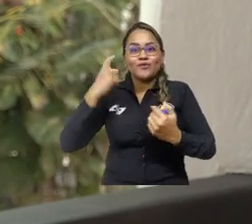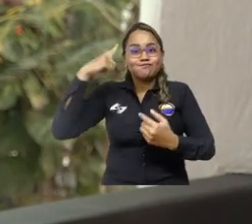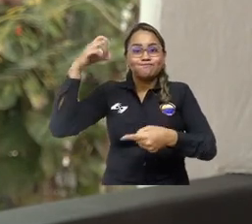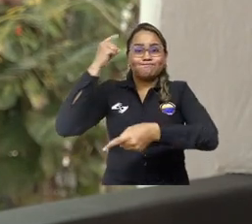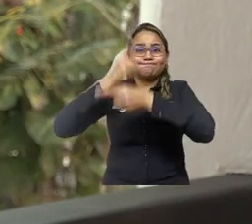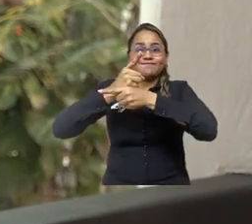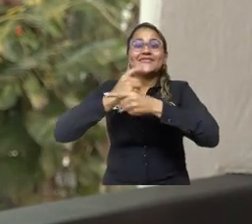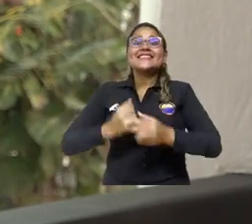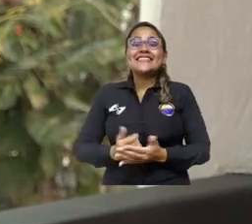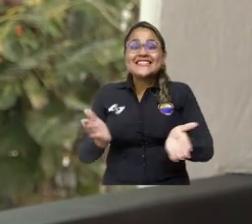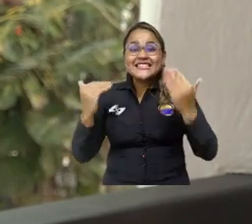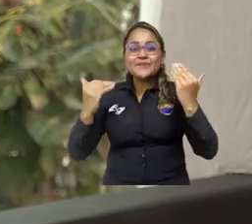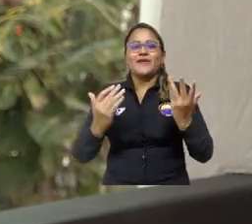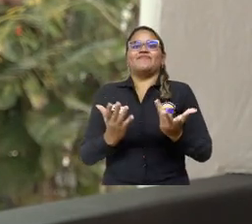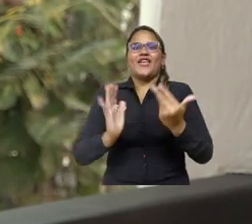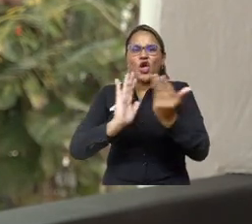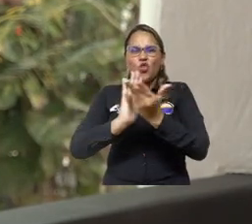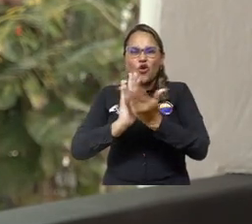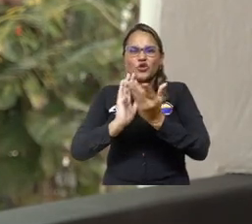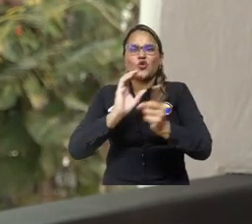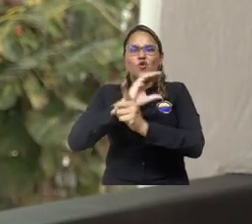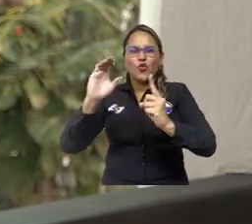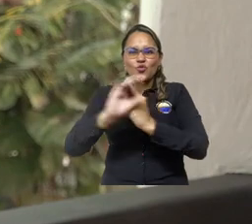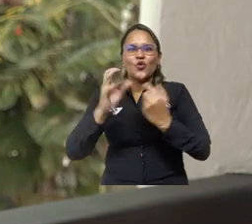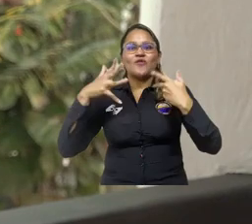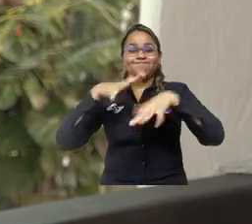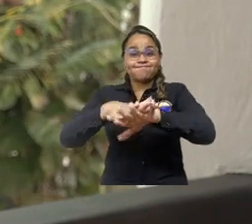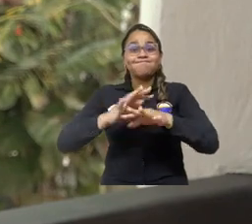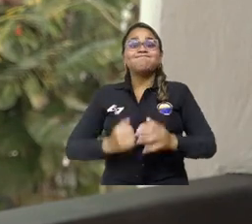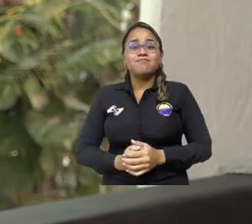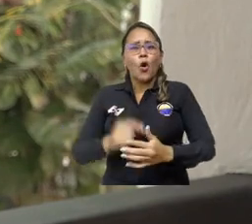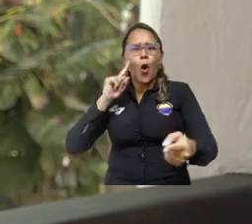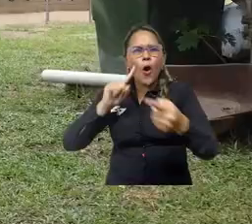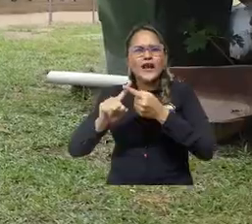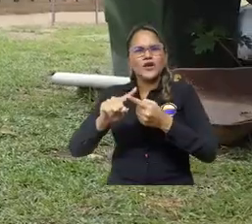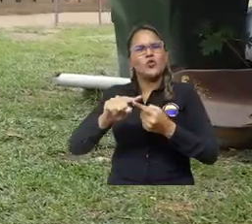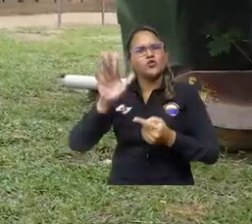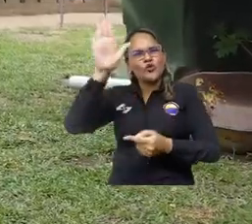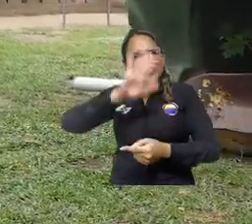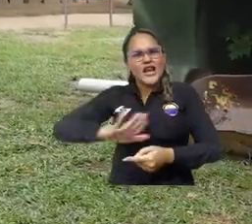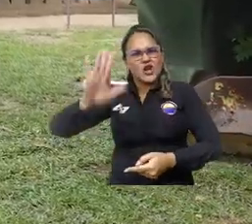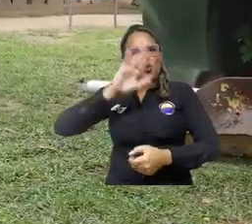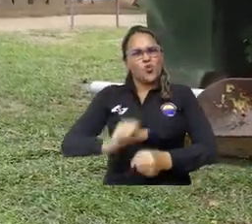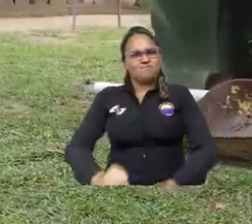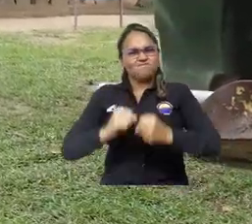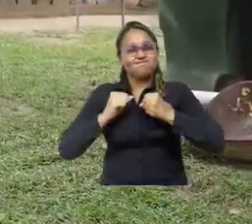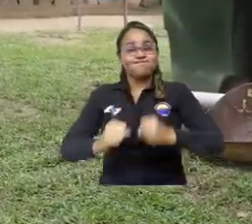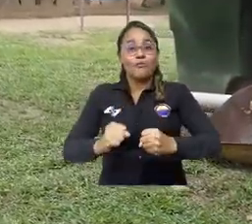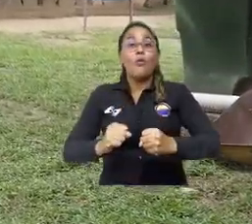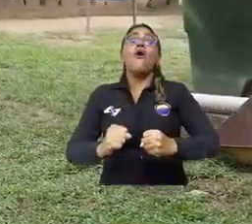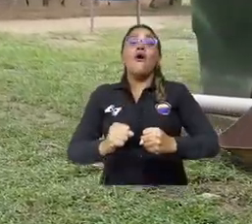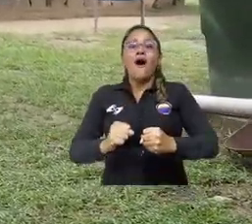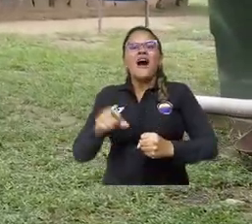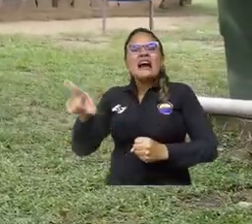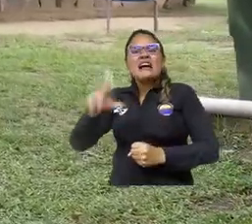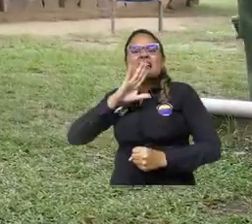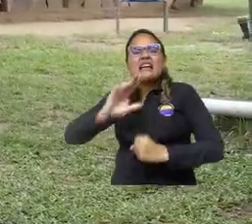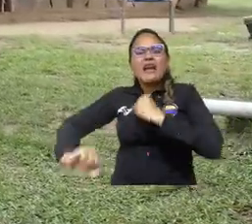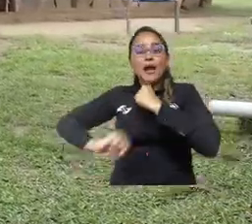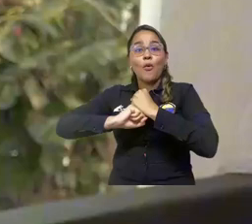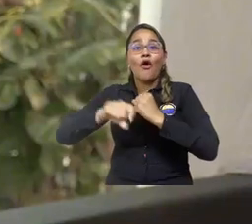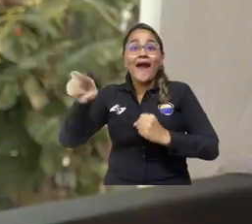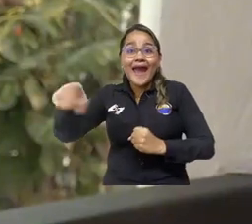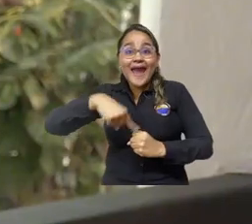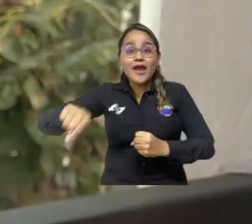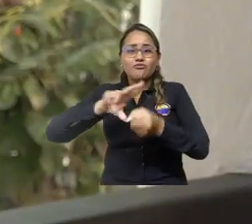territorio, de que la educación intercultural pues se fortalezca desde el territorio de la mano de los mamos y